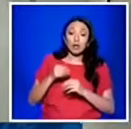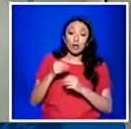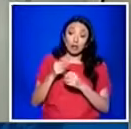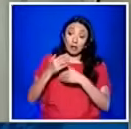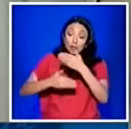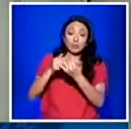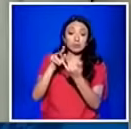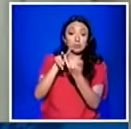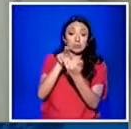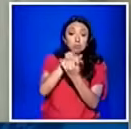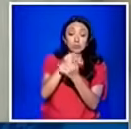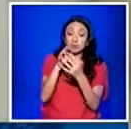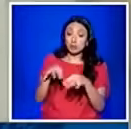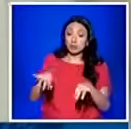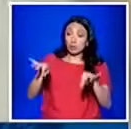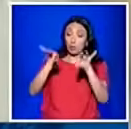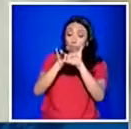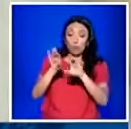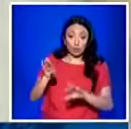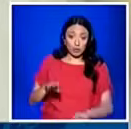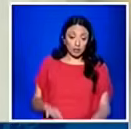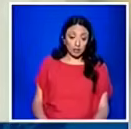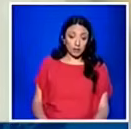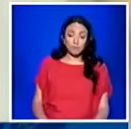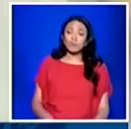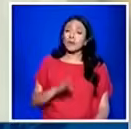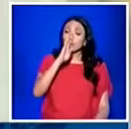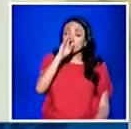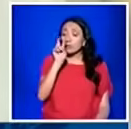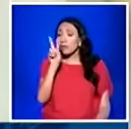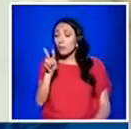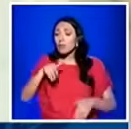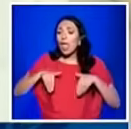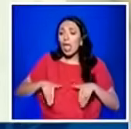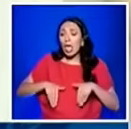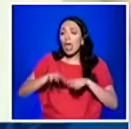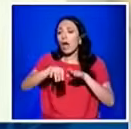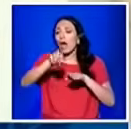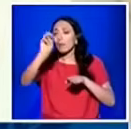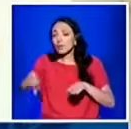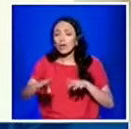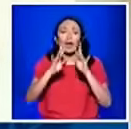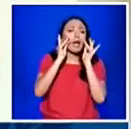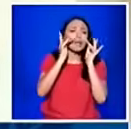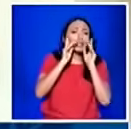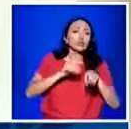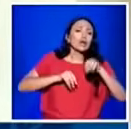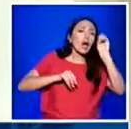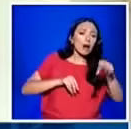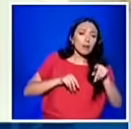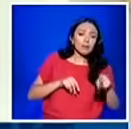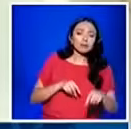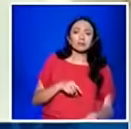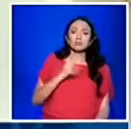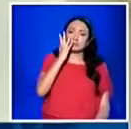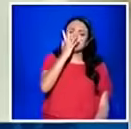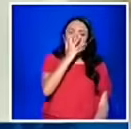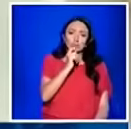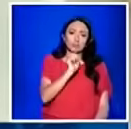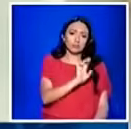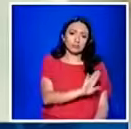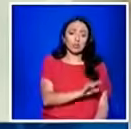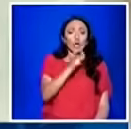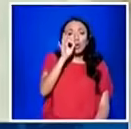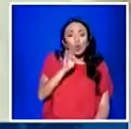de esterilización es muy valioso. Nos encontramos de diario perritos abandonados, gatitos, callejeros y esta es la mejor herramienta. Este proceso